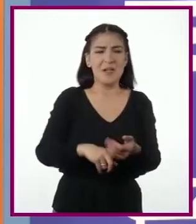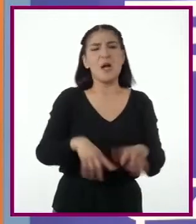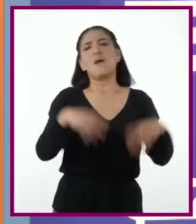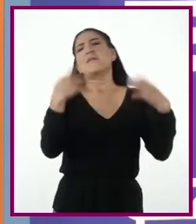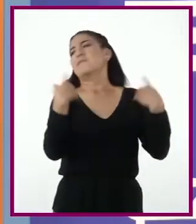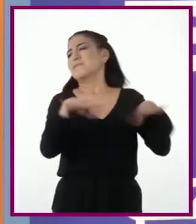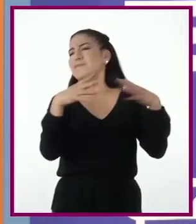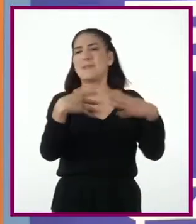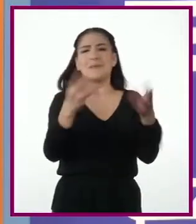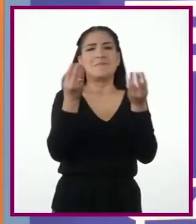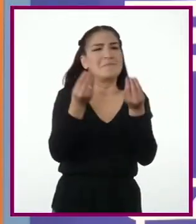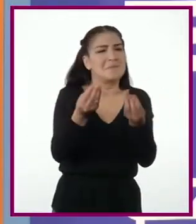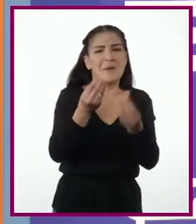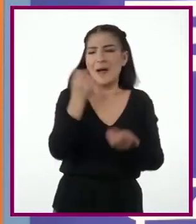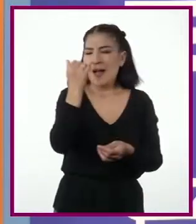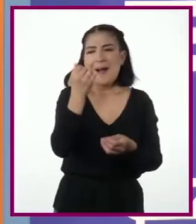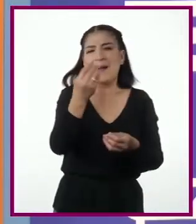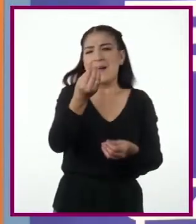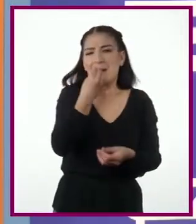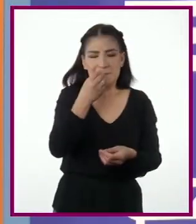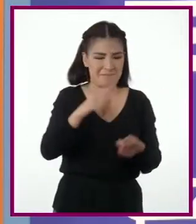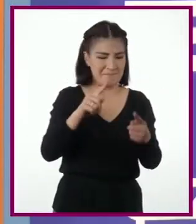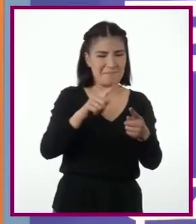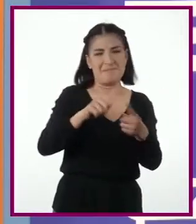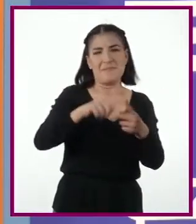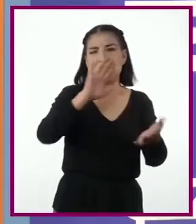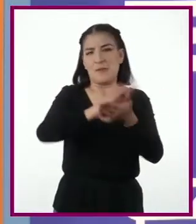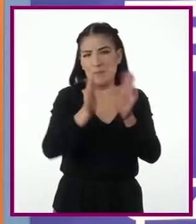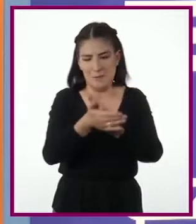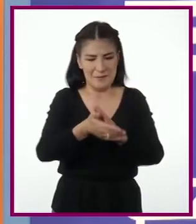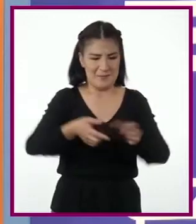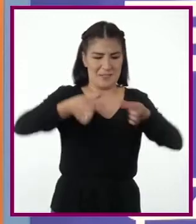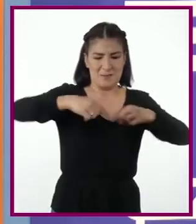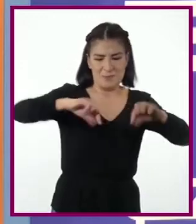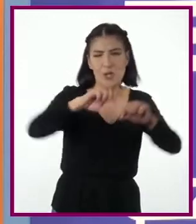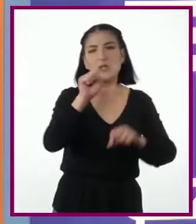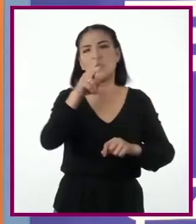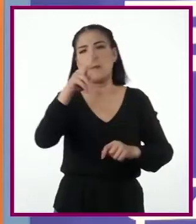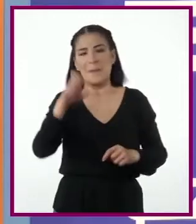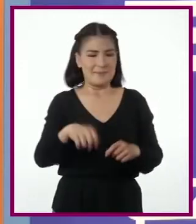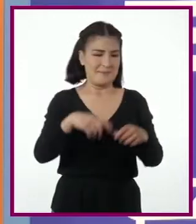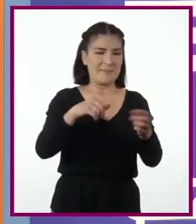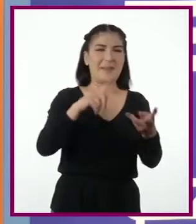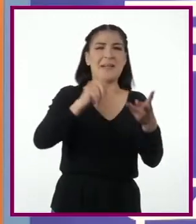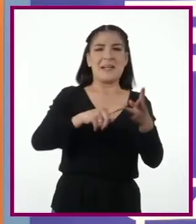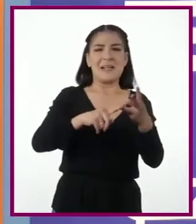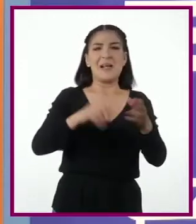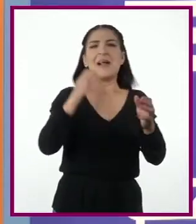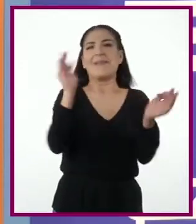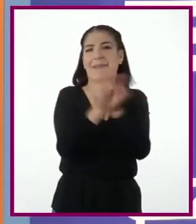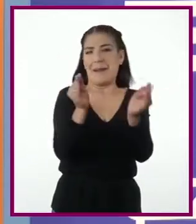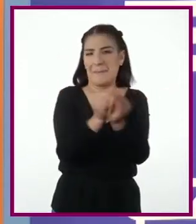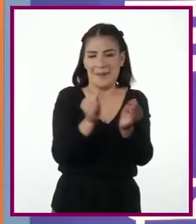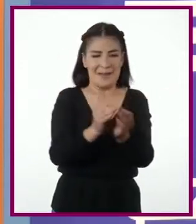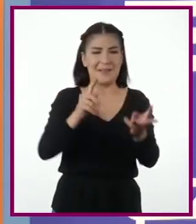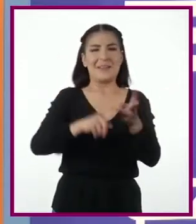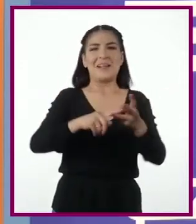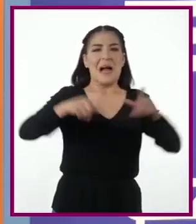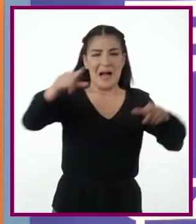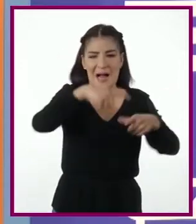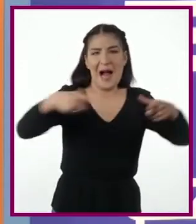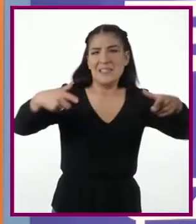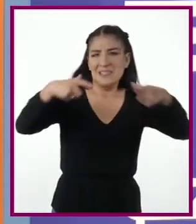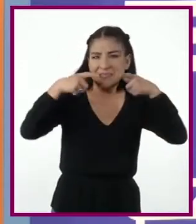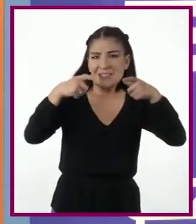muchísimos alimentos, maestra! Las tortillas, los sopes, los tamales, las tlayudas, los esquites,